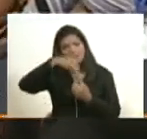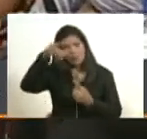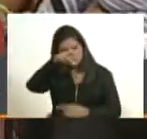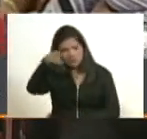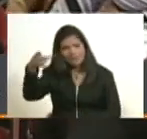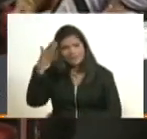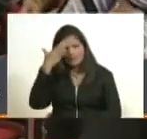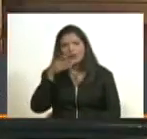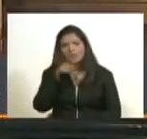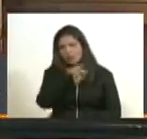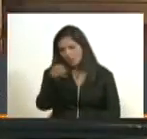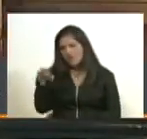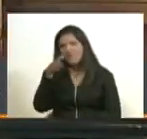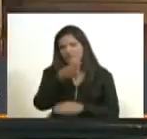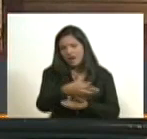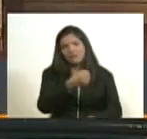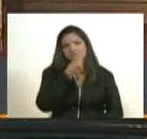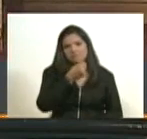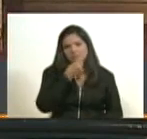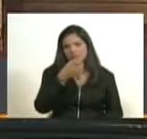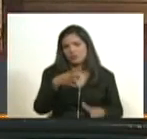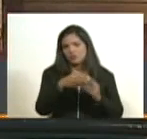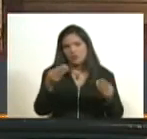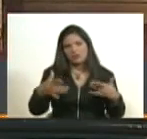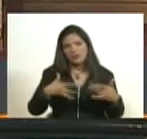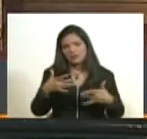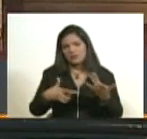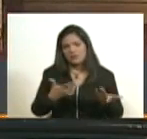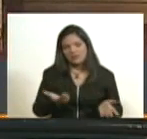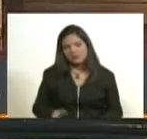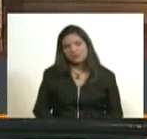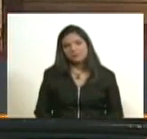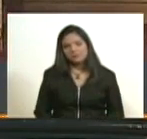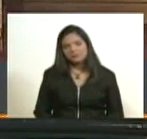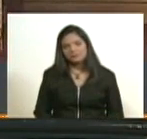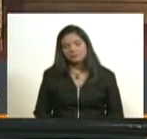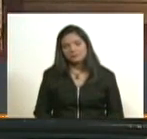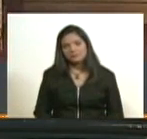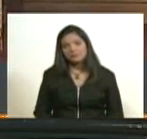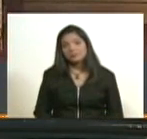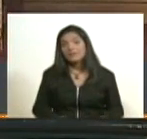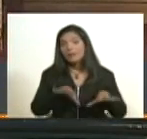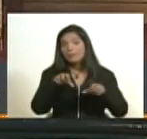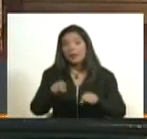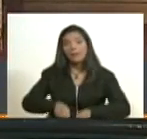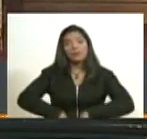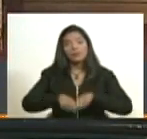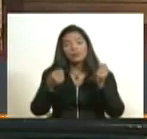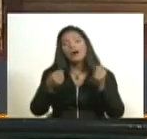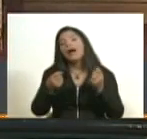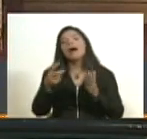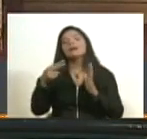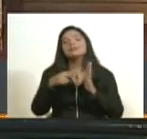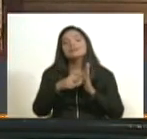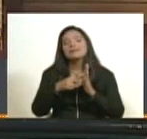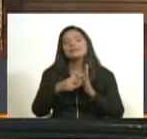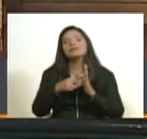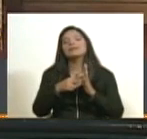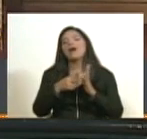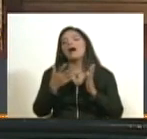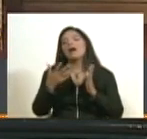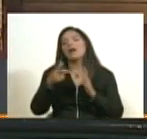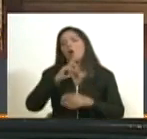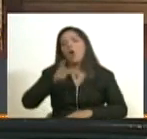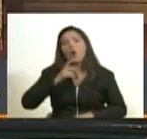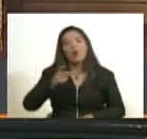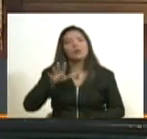porque ustedes van para, cubren todos esos eventos. Ese imperialismo que ha destruido a Siria, a Irak, que odia a los pueblos árabes y